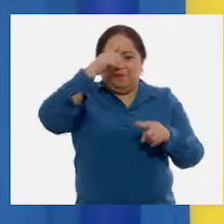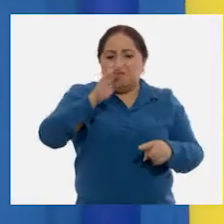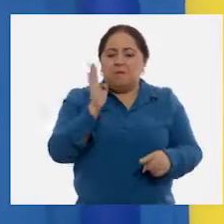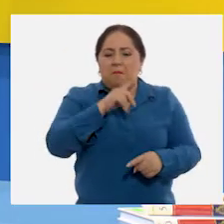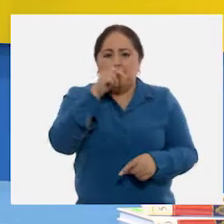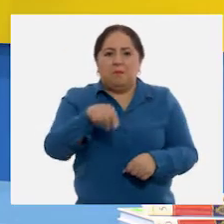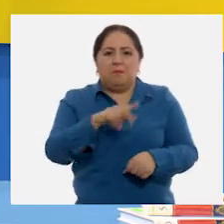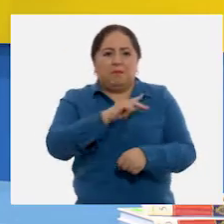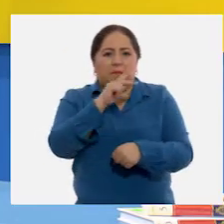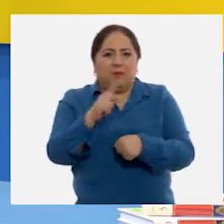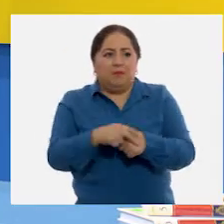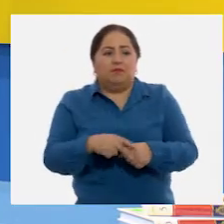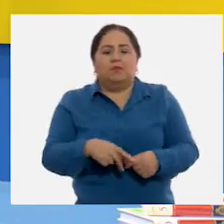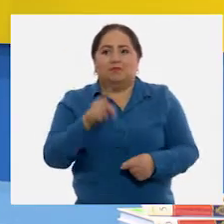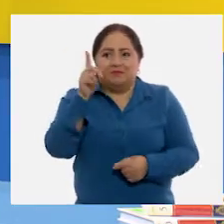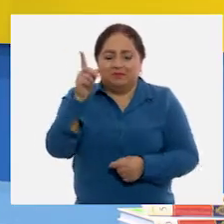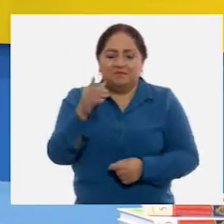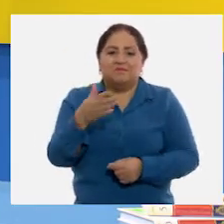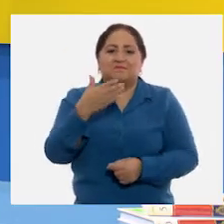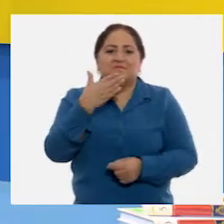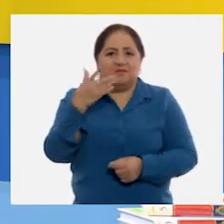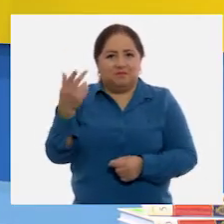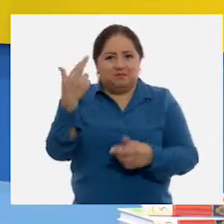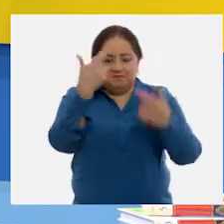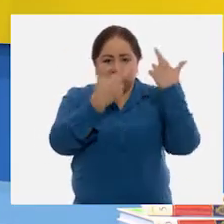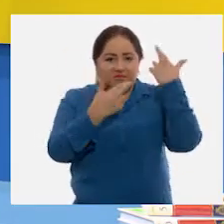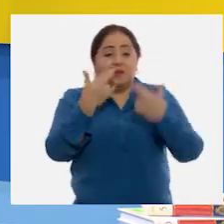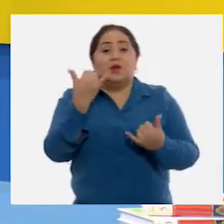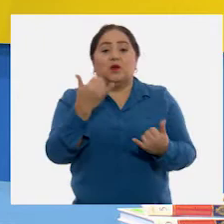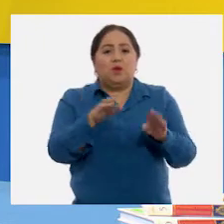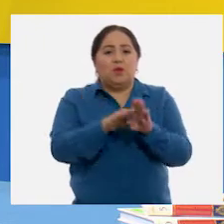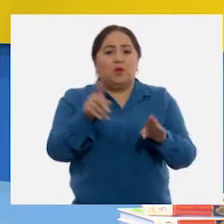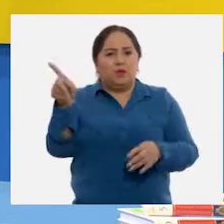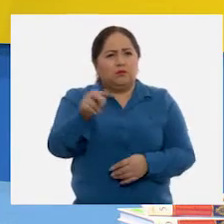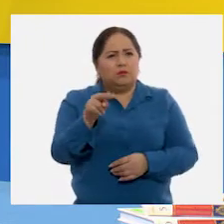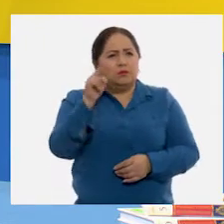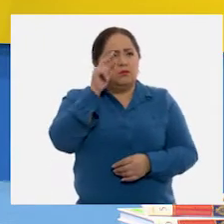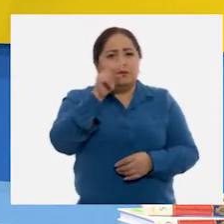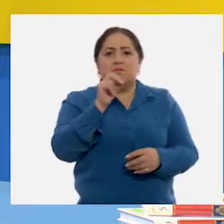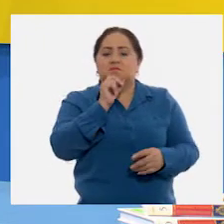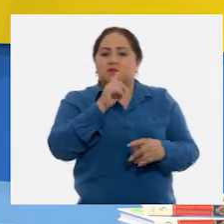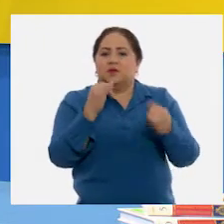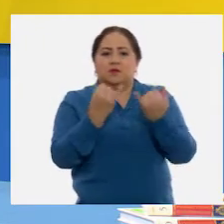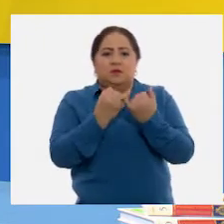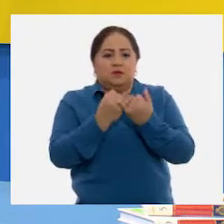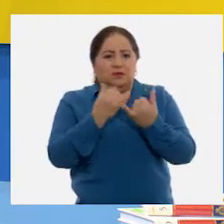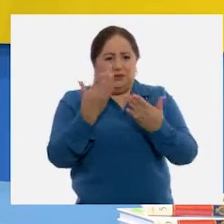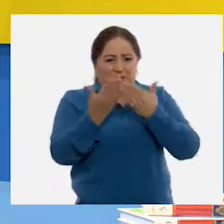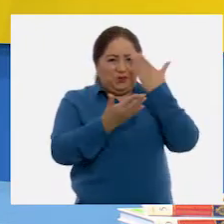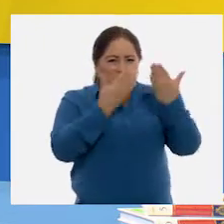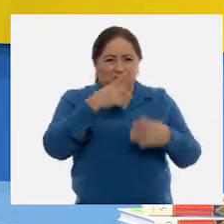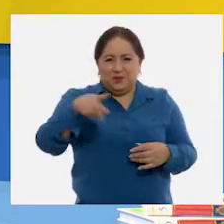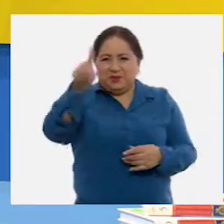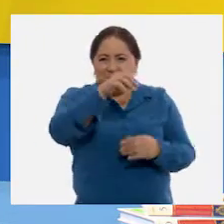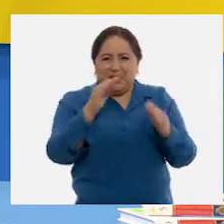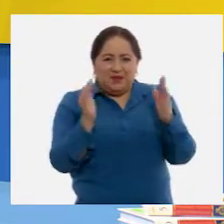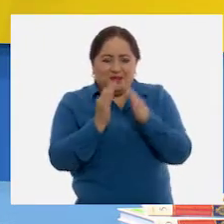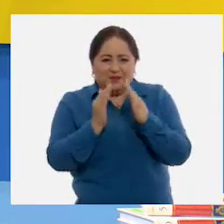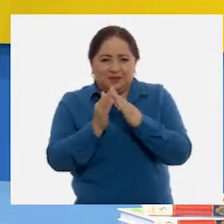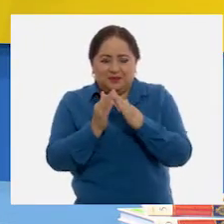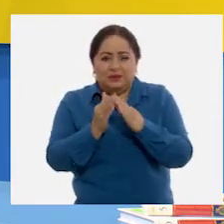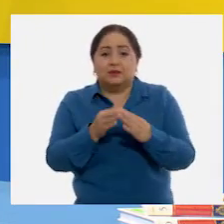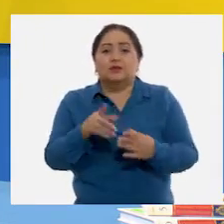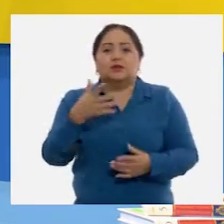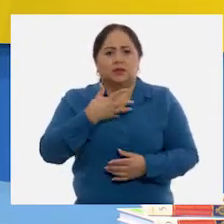país. María, muy buen análisis. Y como puedes ver, lo mismo que nuestros estudiantes en casa,